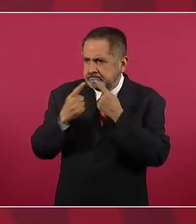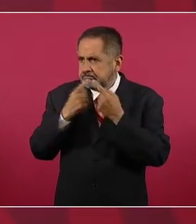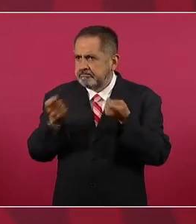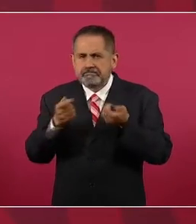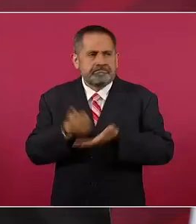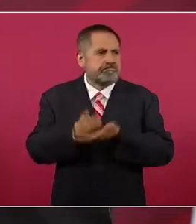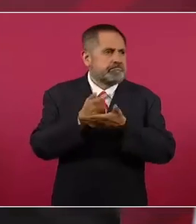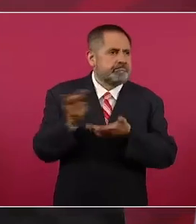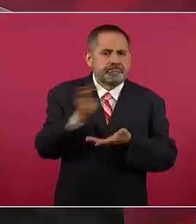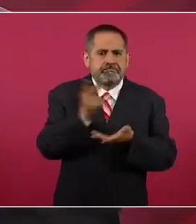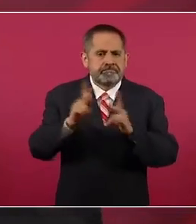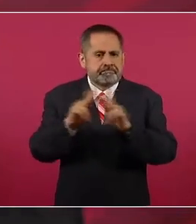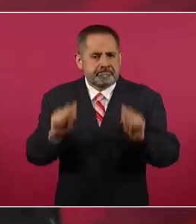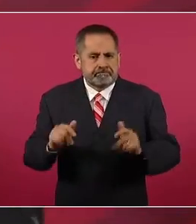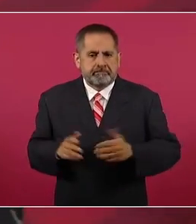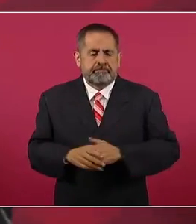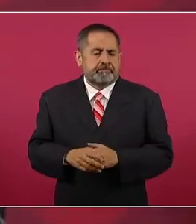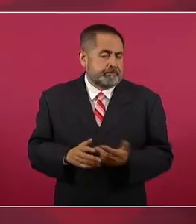Y lo primero es